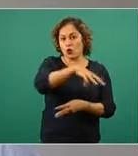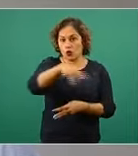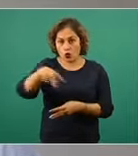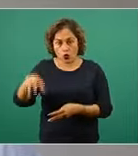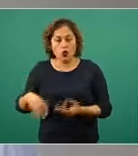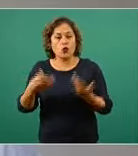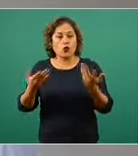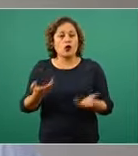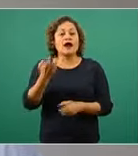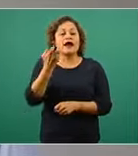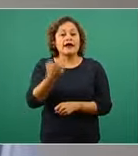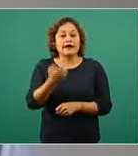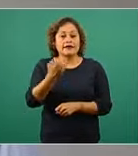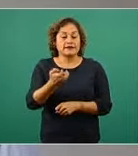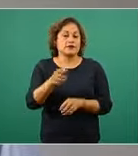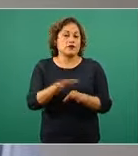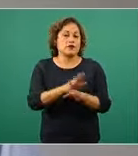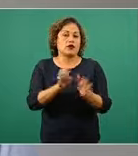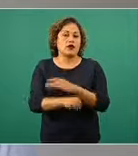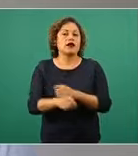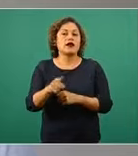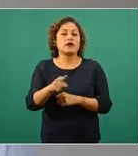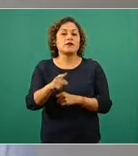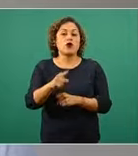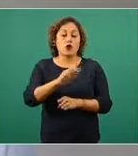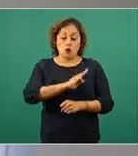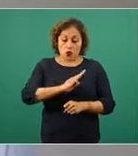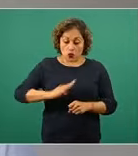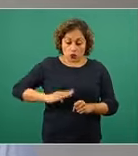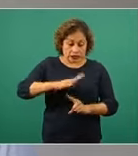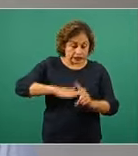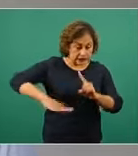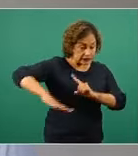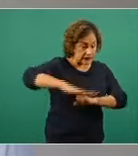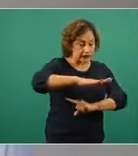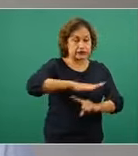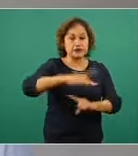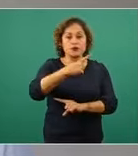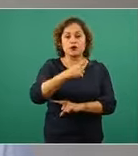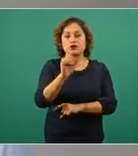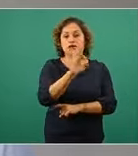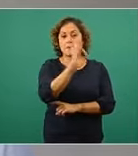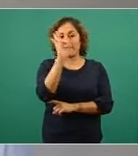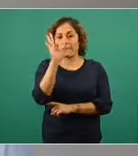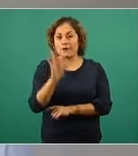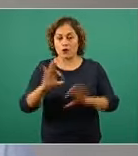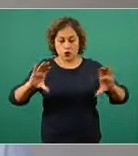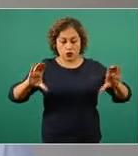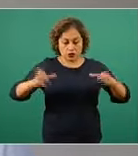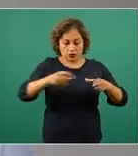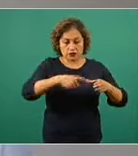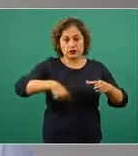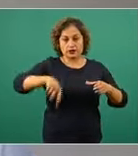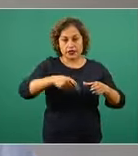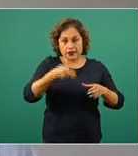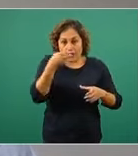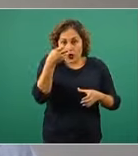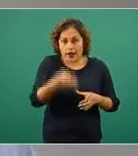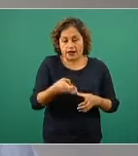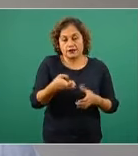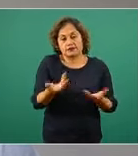se habla de que se contempla al 100% de la población adulta mayor de ese municipio. Por lo